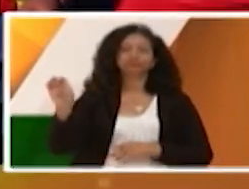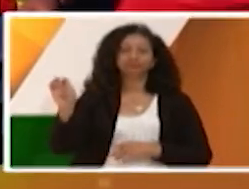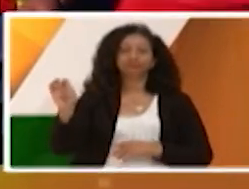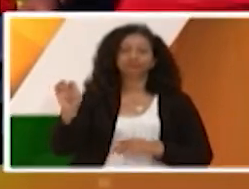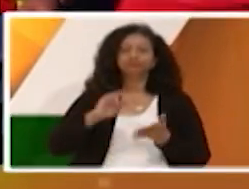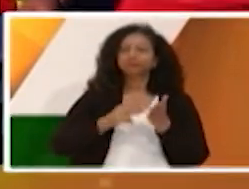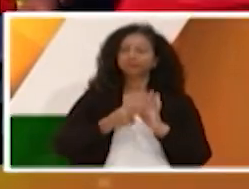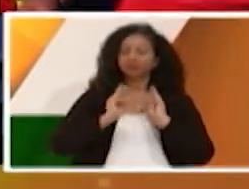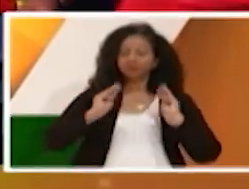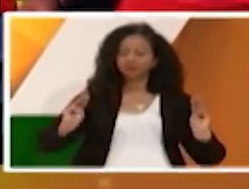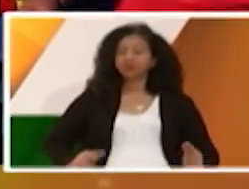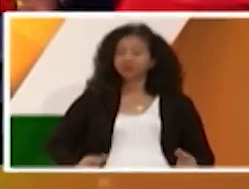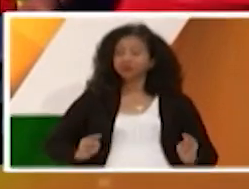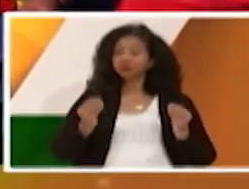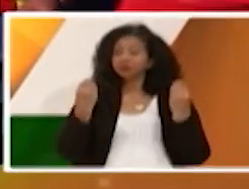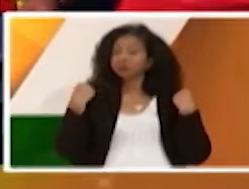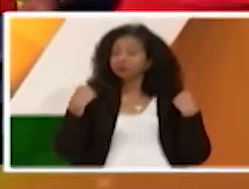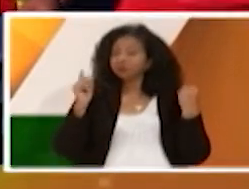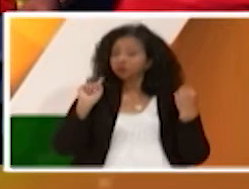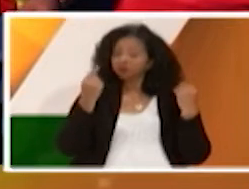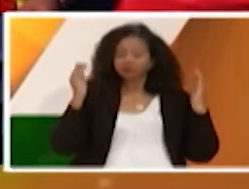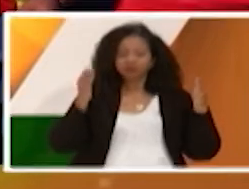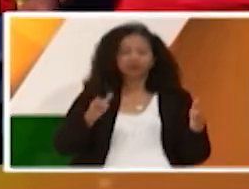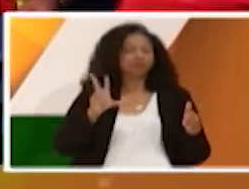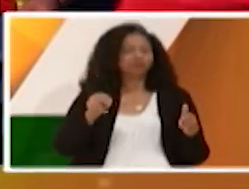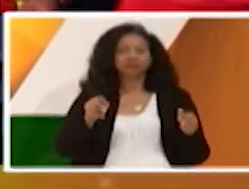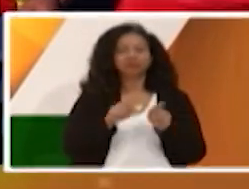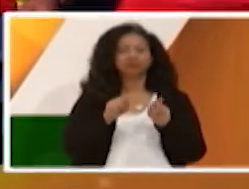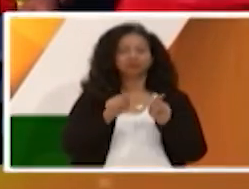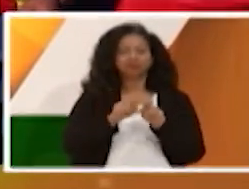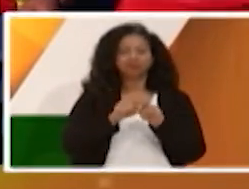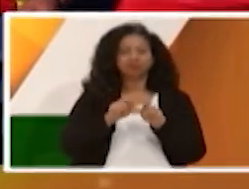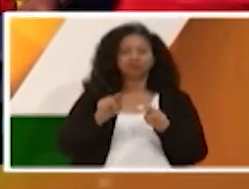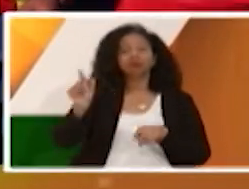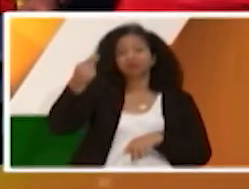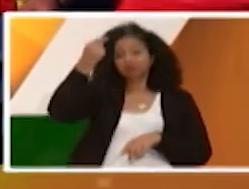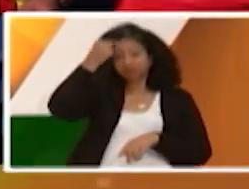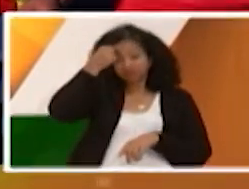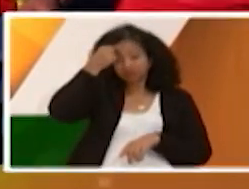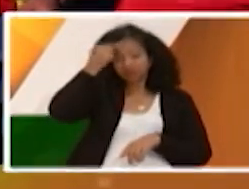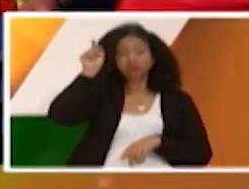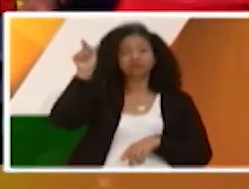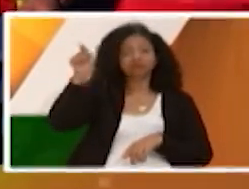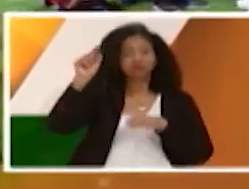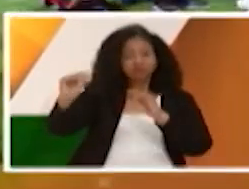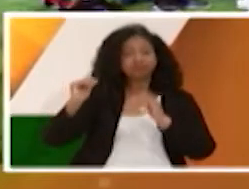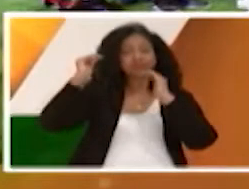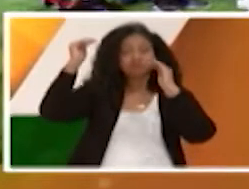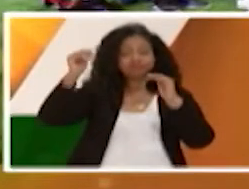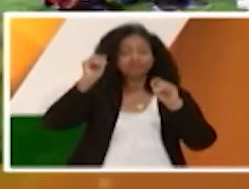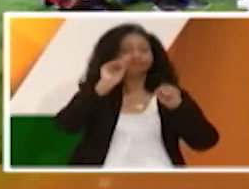exclusivamente del Ministerio de Deporte. Desde lo más alto del gobierno se le está diciendo a las diferentes instituciones